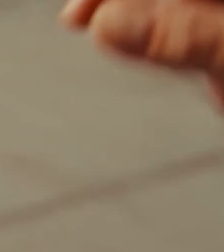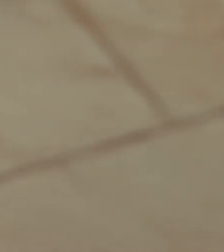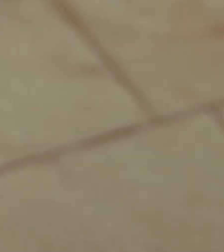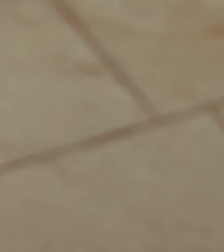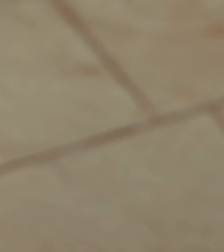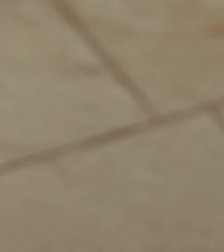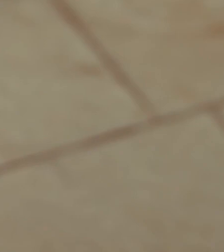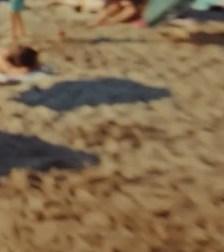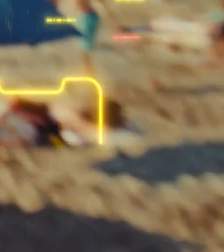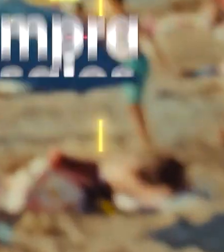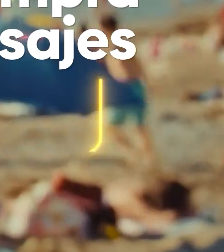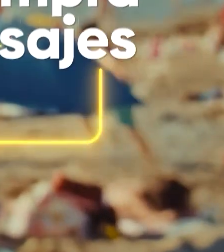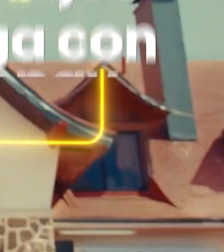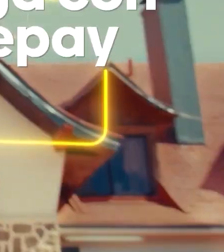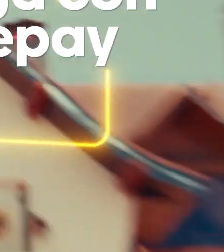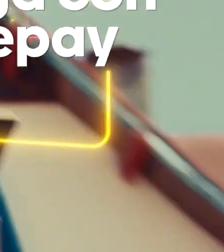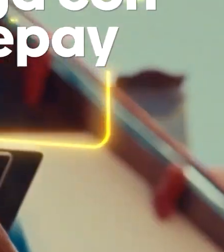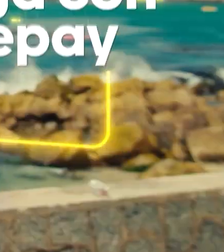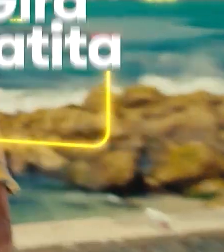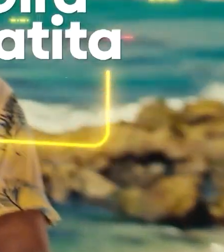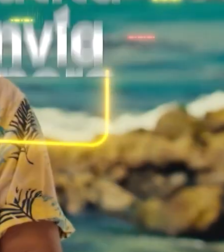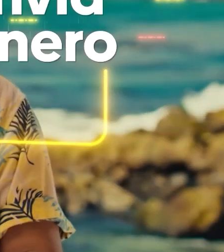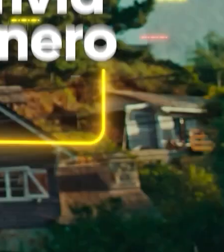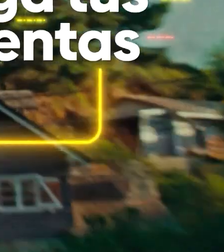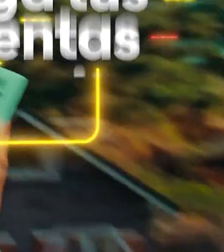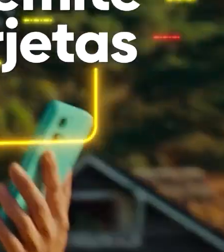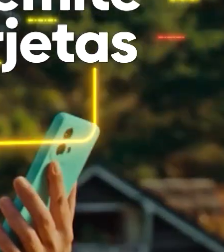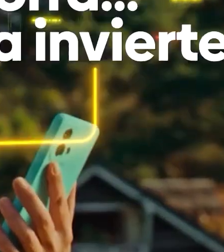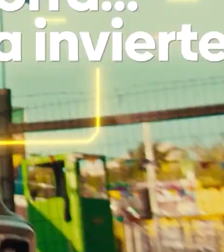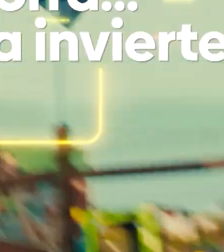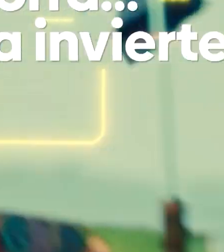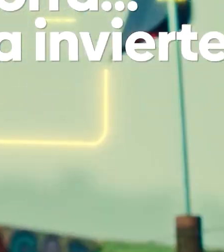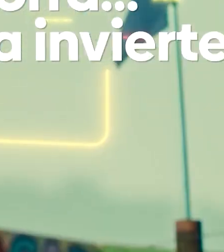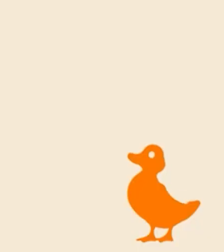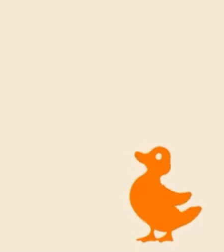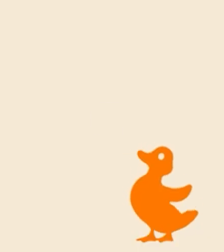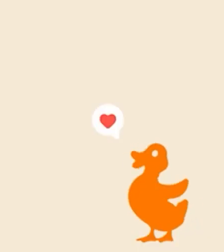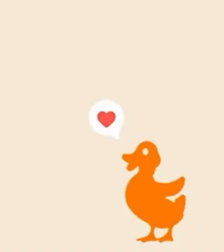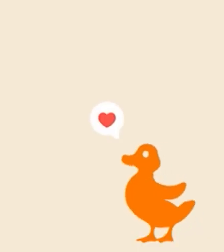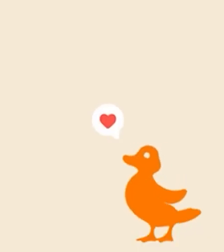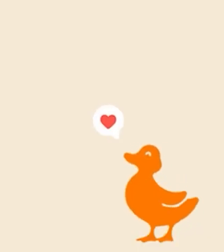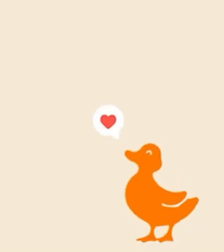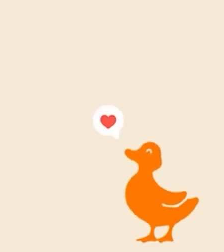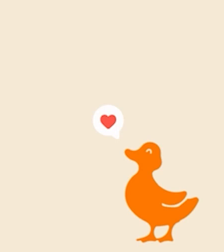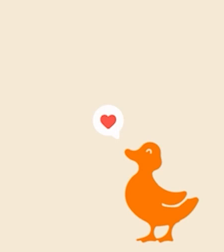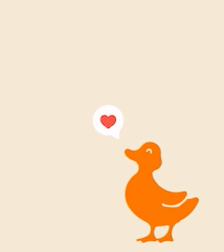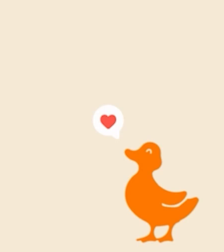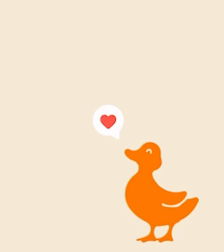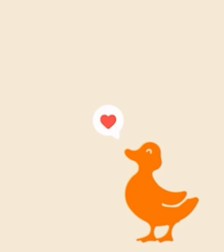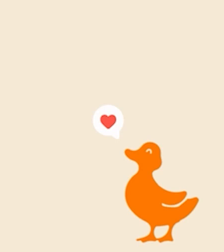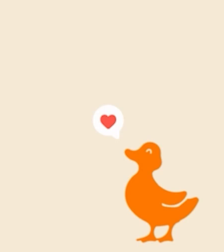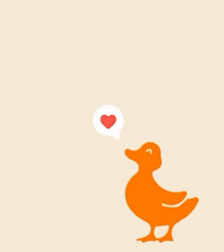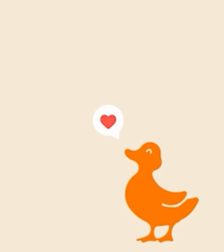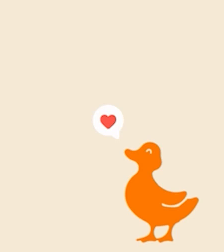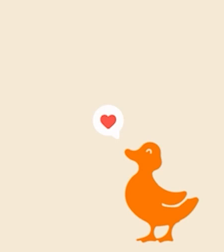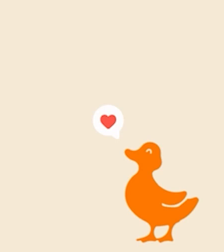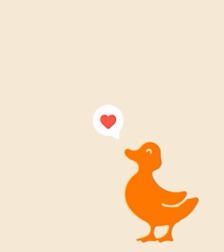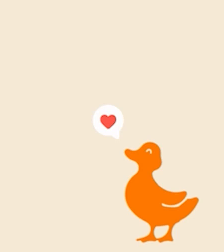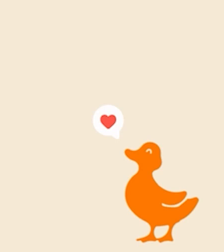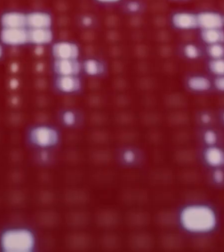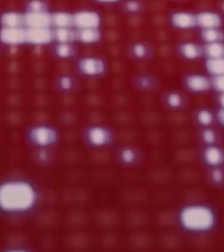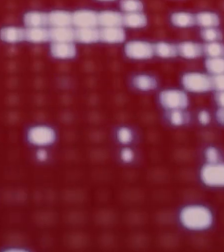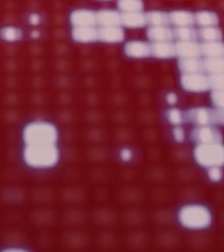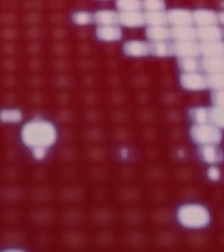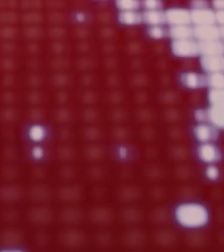también ahorrar para la vivienda. Cacha todo lo que puedes hacer con la app Banco Estado. Banco Estado, un banco para todos y para cada uno.